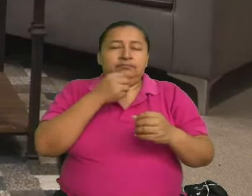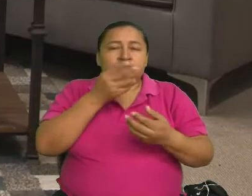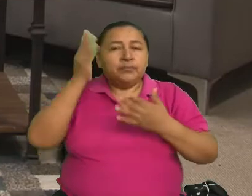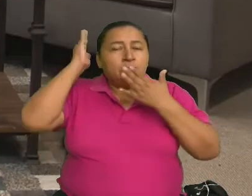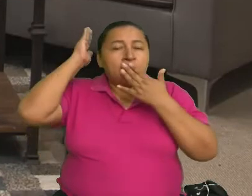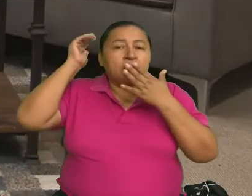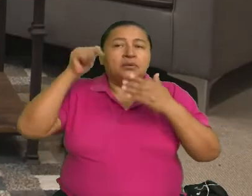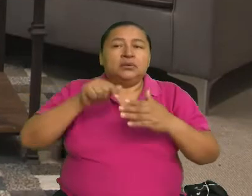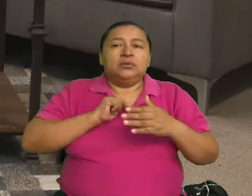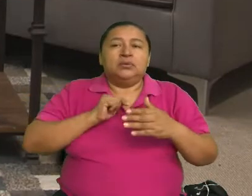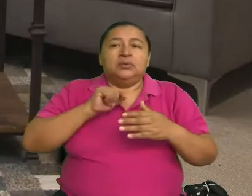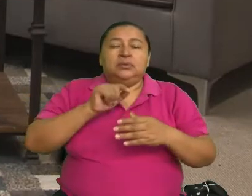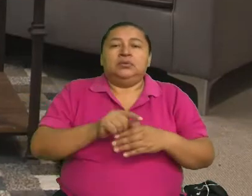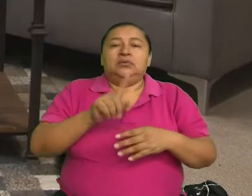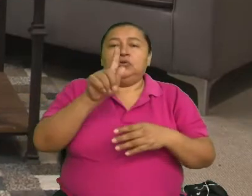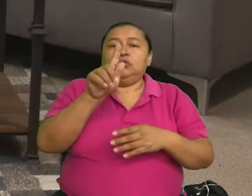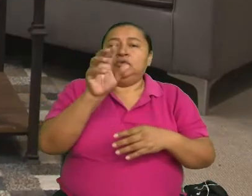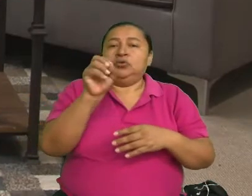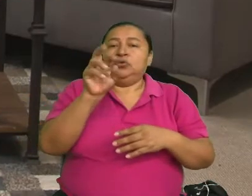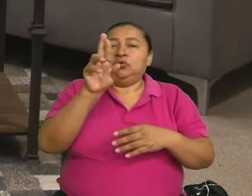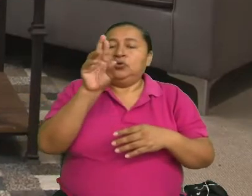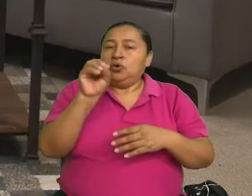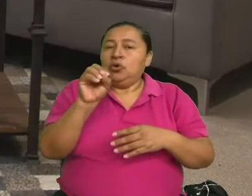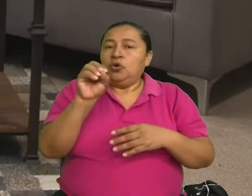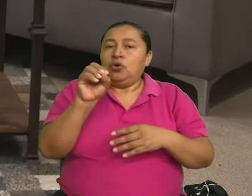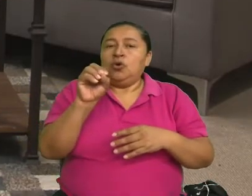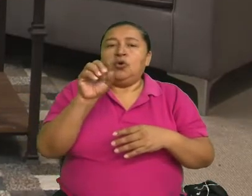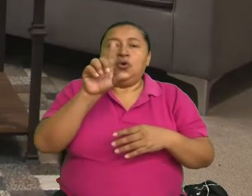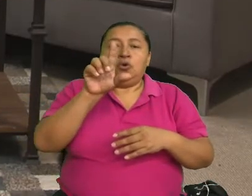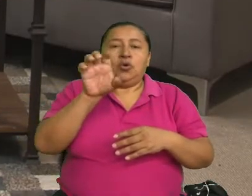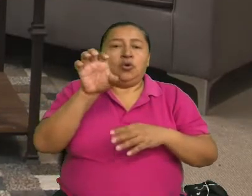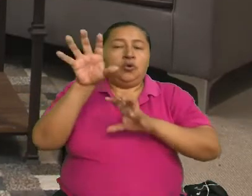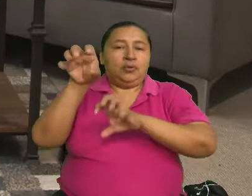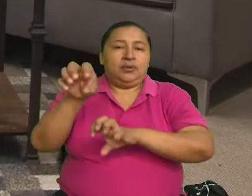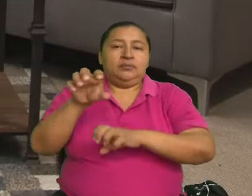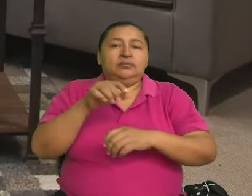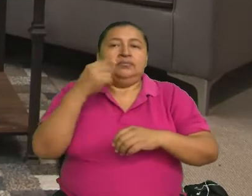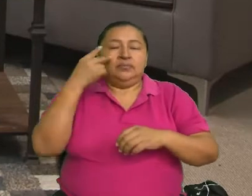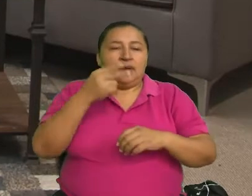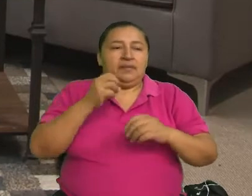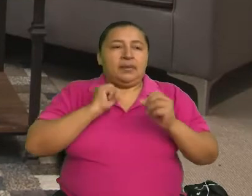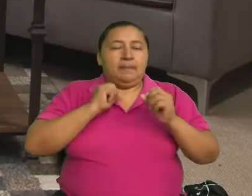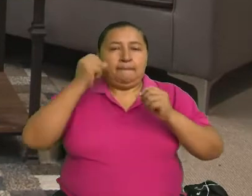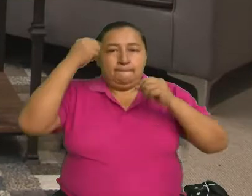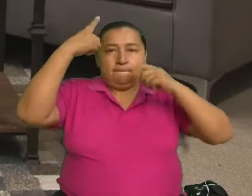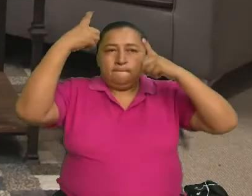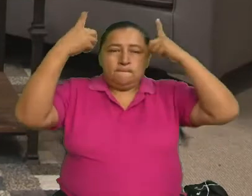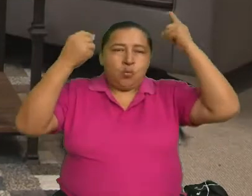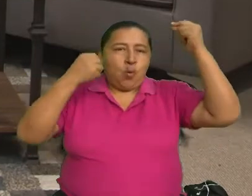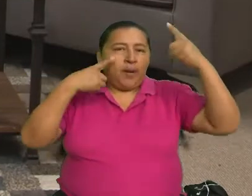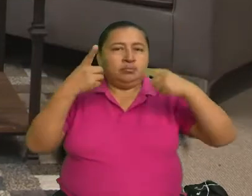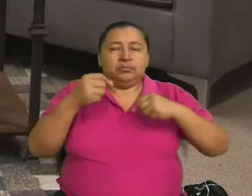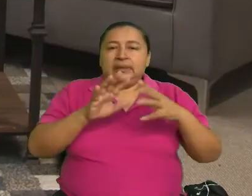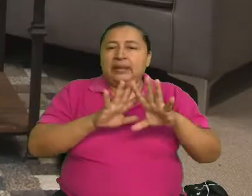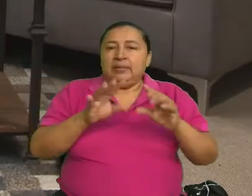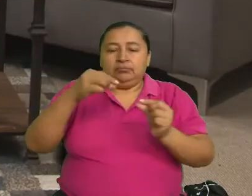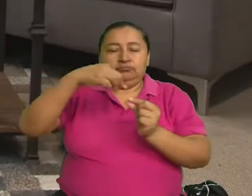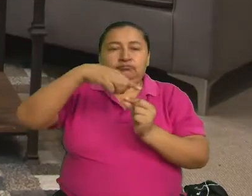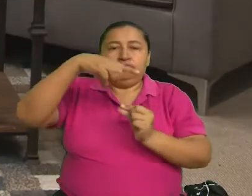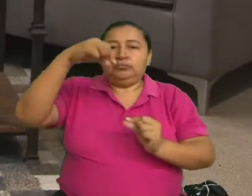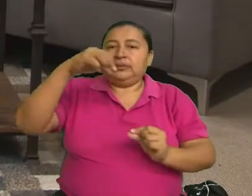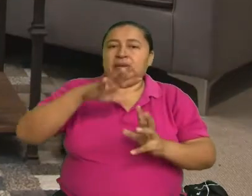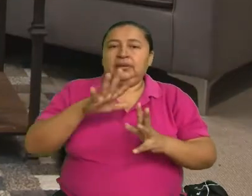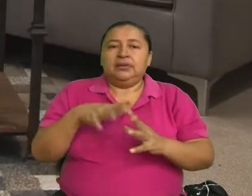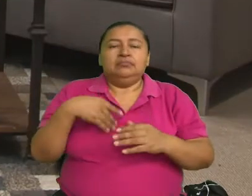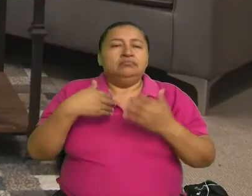El baile del toro leonés. Eso, el baile del toro leonés, usted va a ver ahí plumas. Todo lo que va a haber ahí,